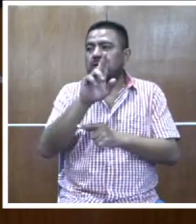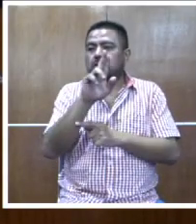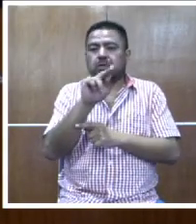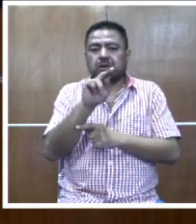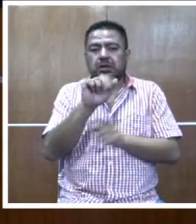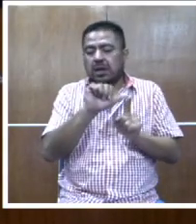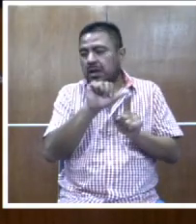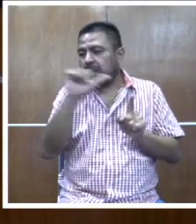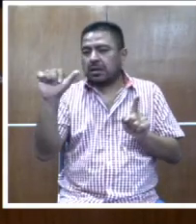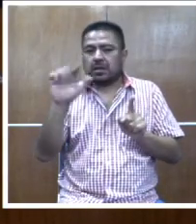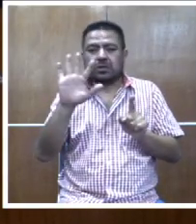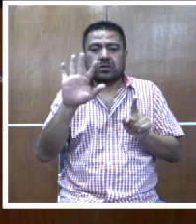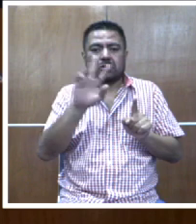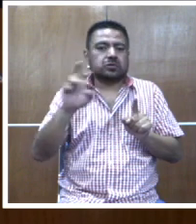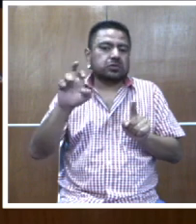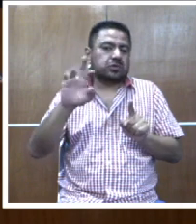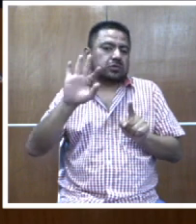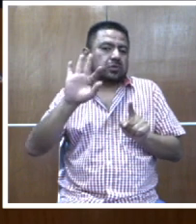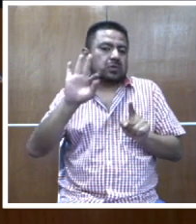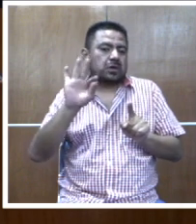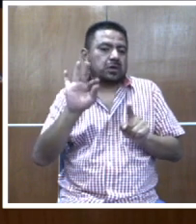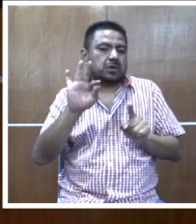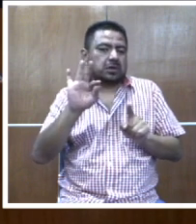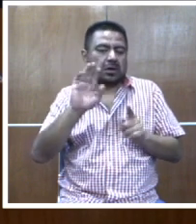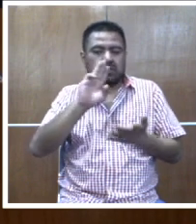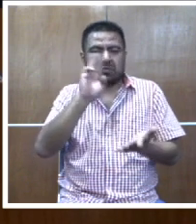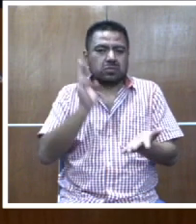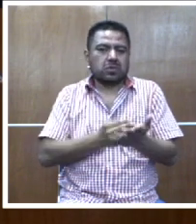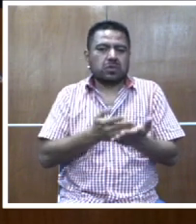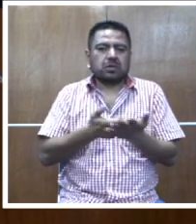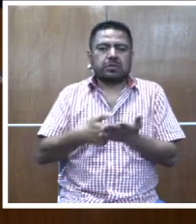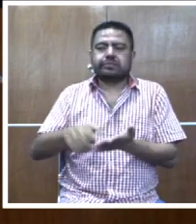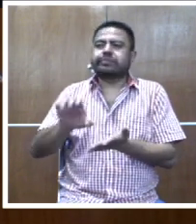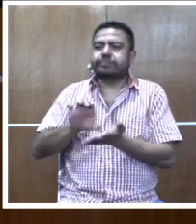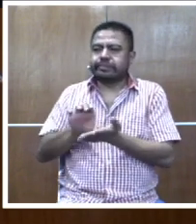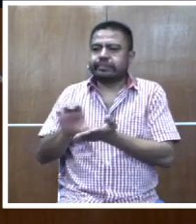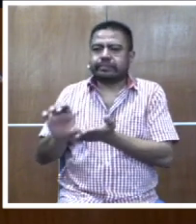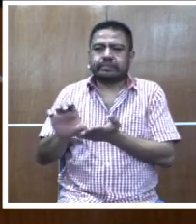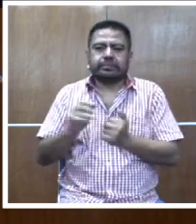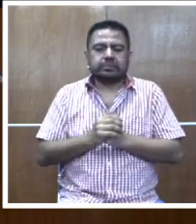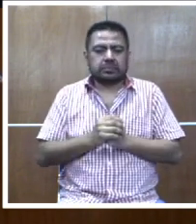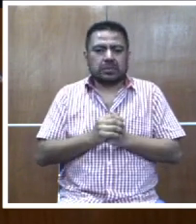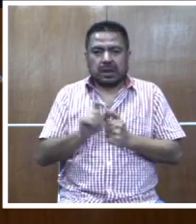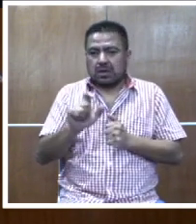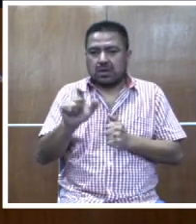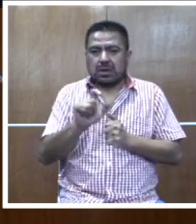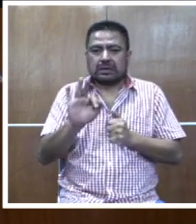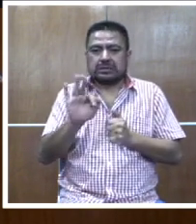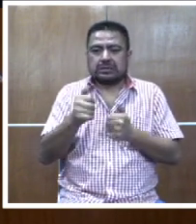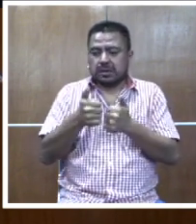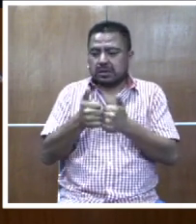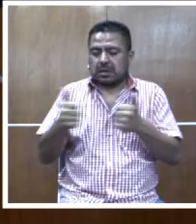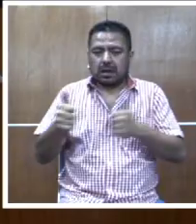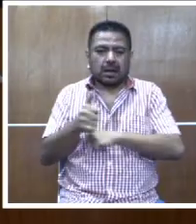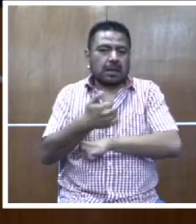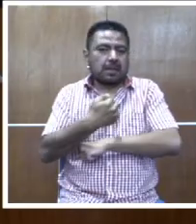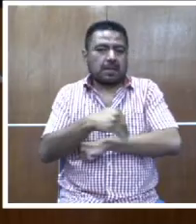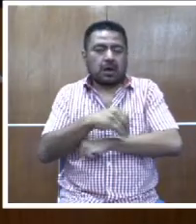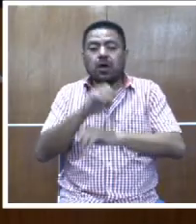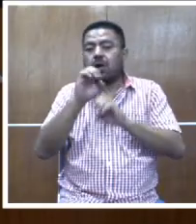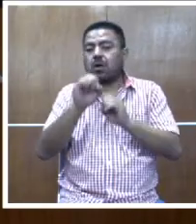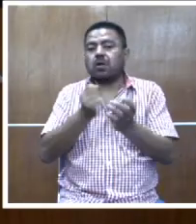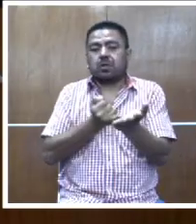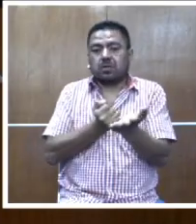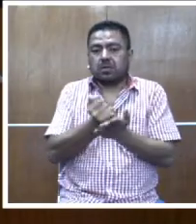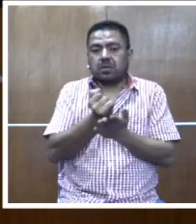a 240 días de multa. Cuando existiera separación temporal o